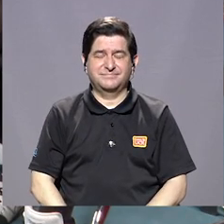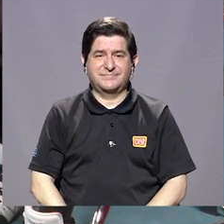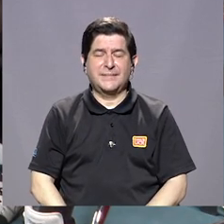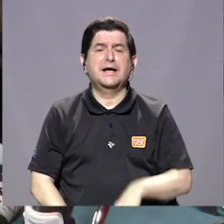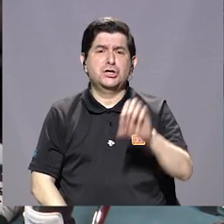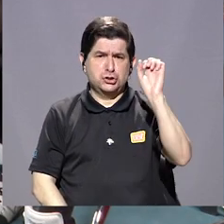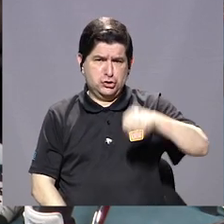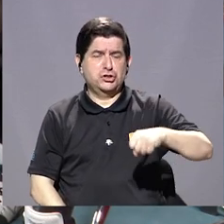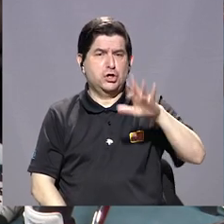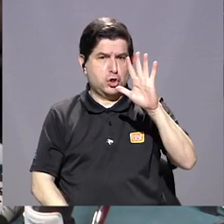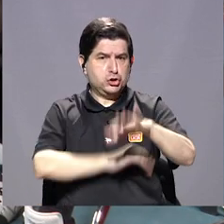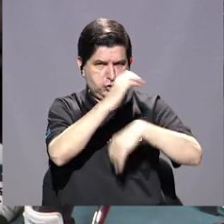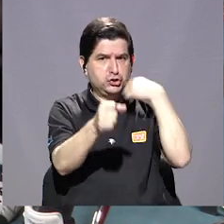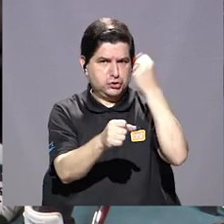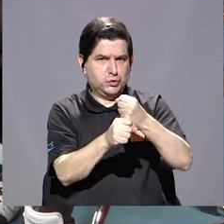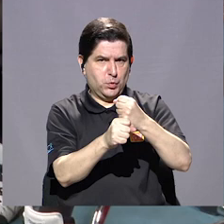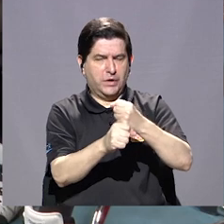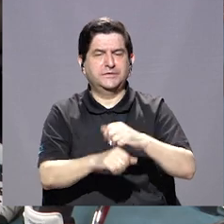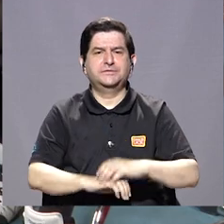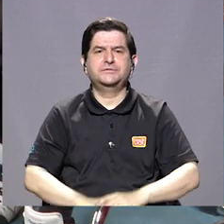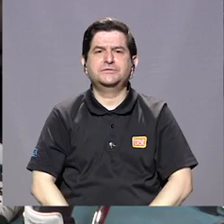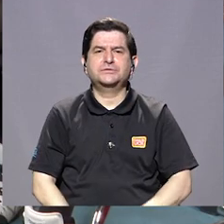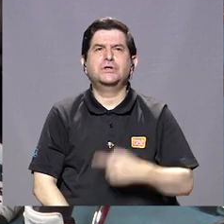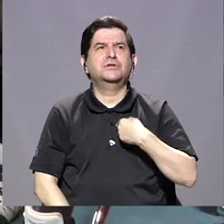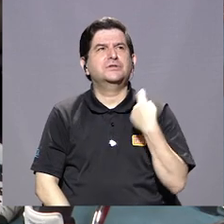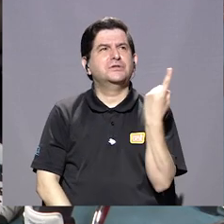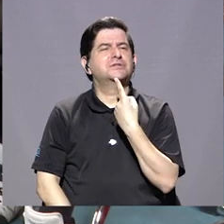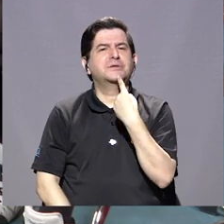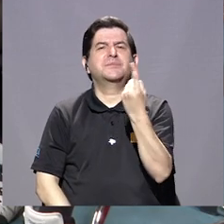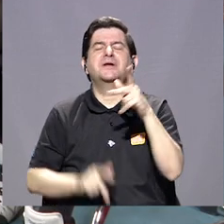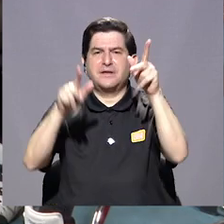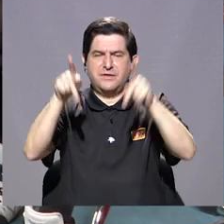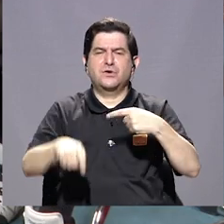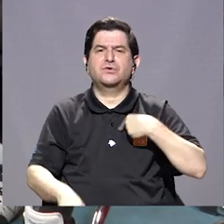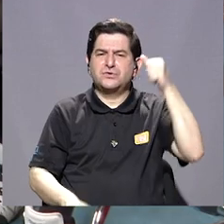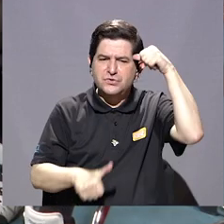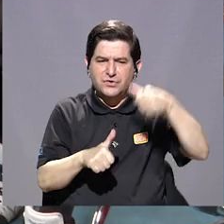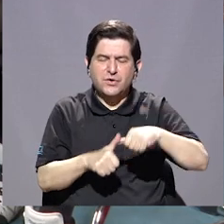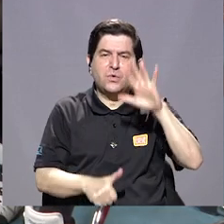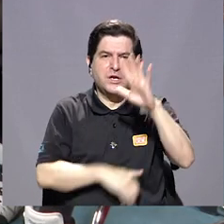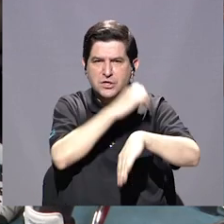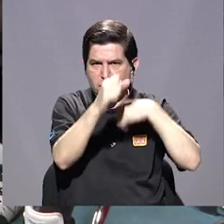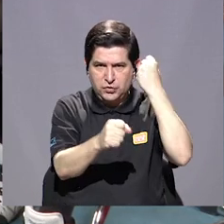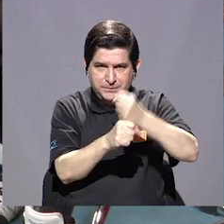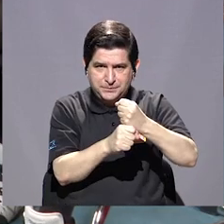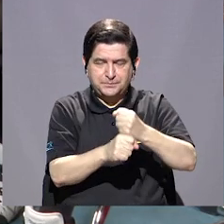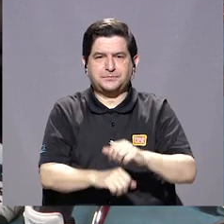sí, a los 5 años, yo siempre le digo a la gente, yo recuerdo a los 5 años